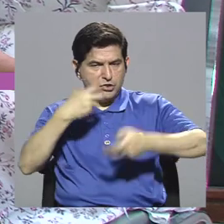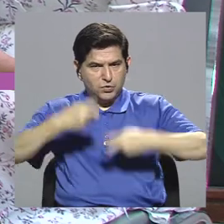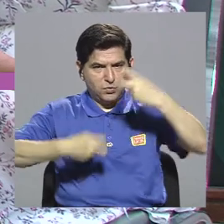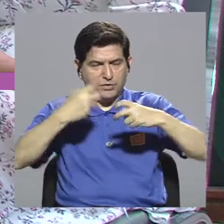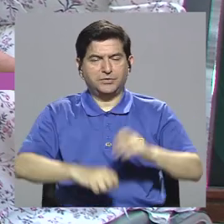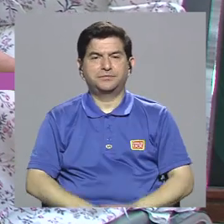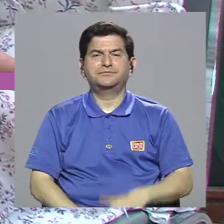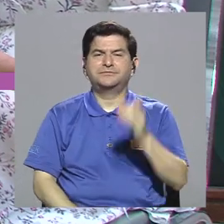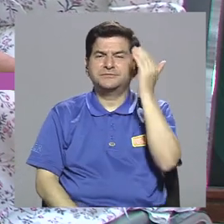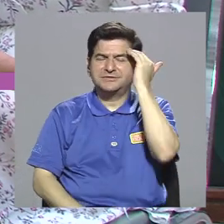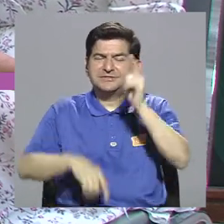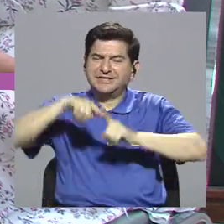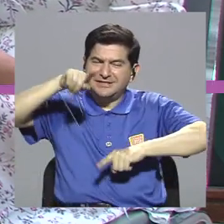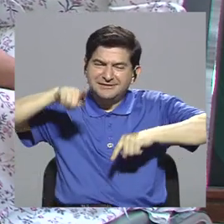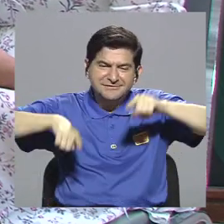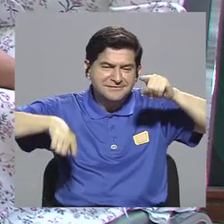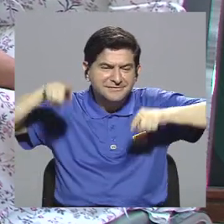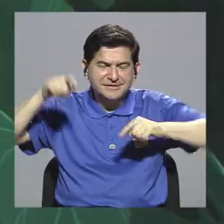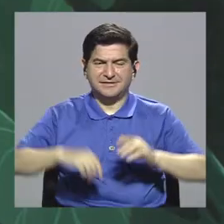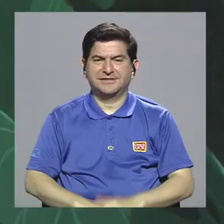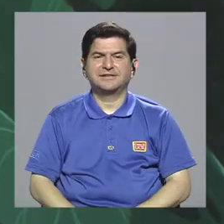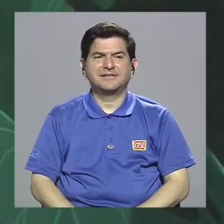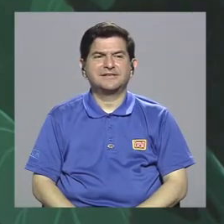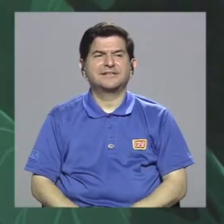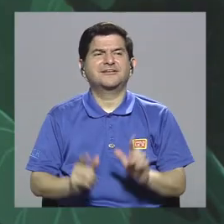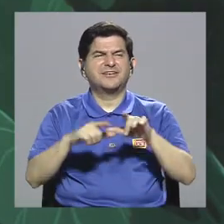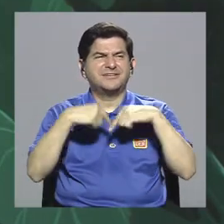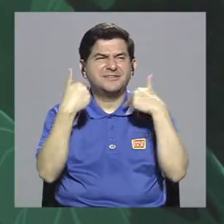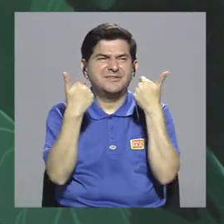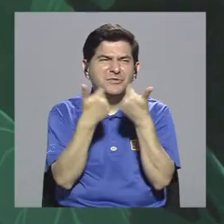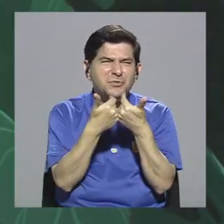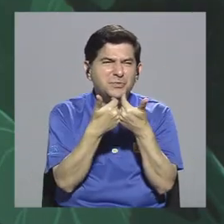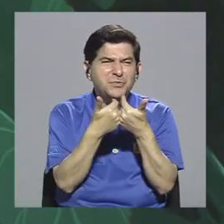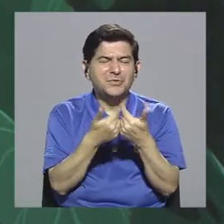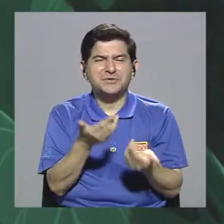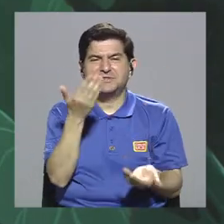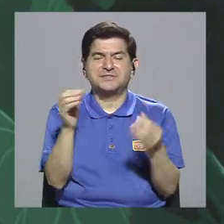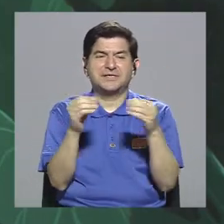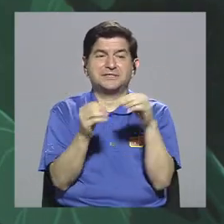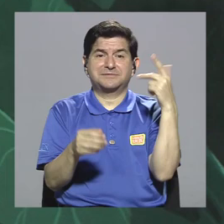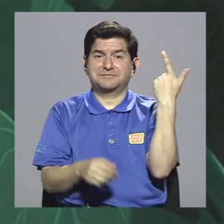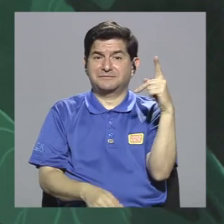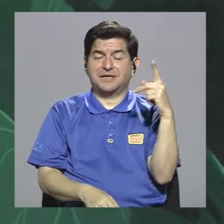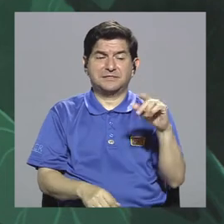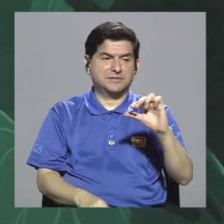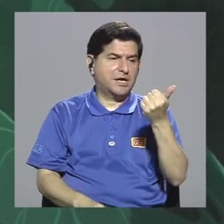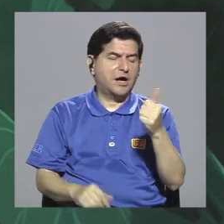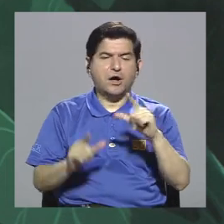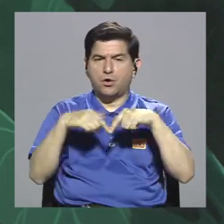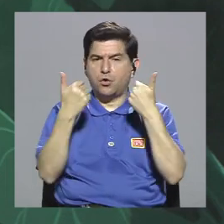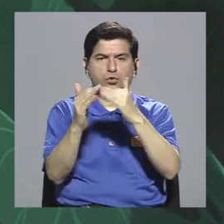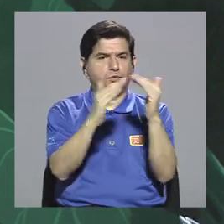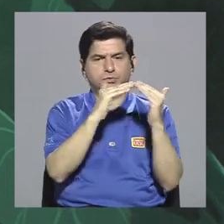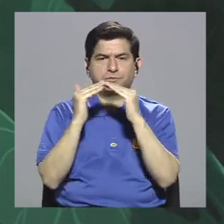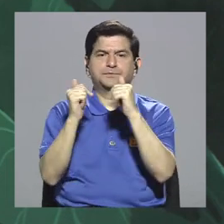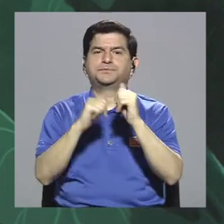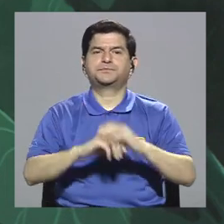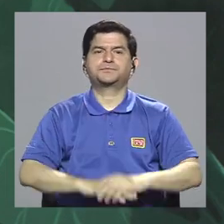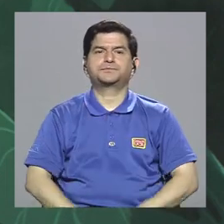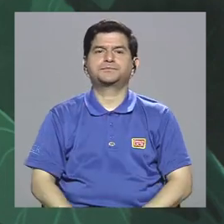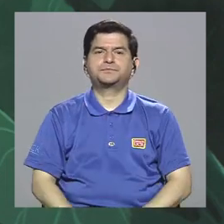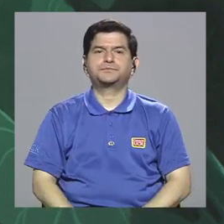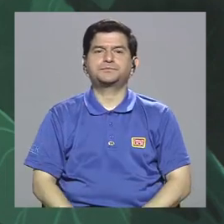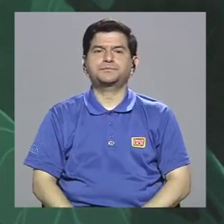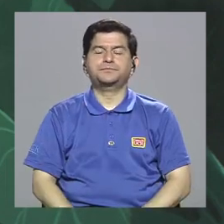apoyarte para sacarte adelante de esta crisis. Sabemos por las estadísticas, ¿verdad?, que hay ciertos grupos que están en